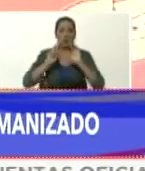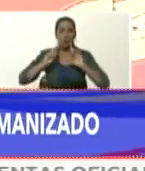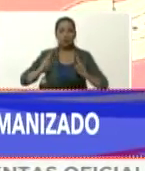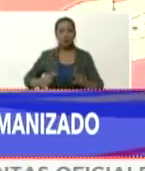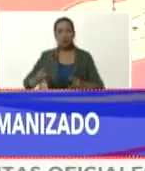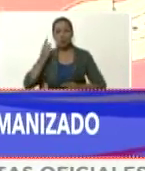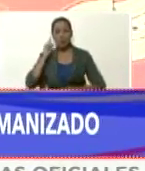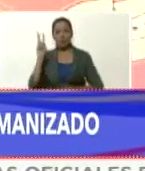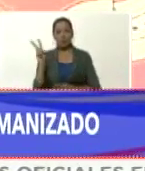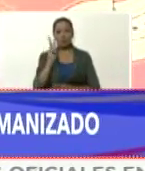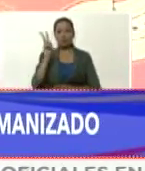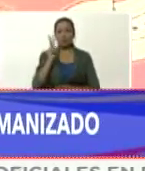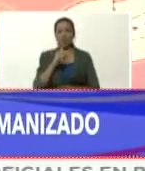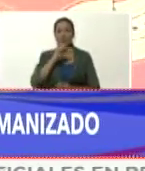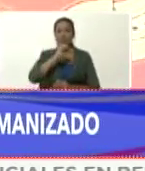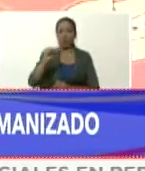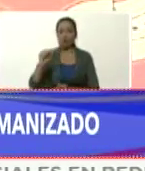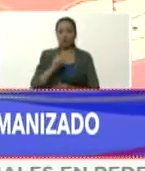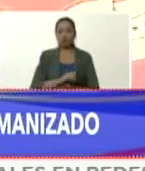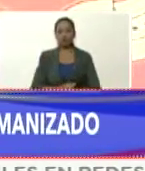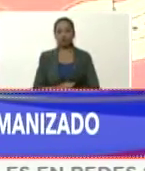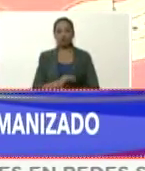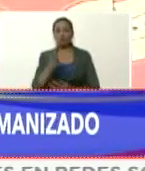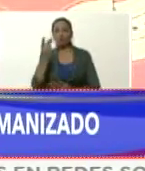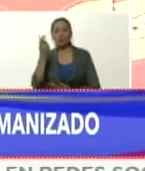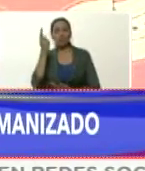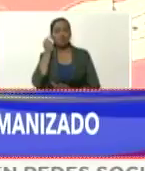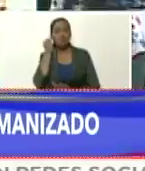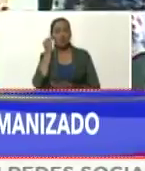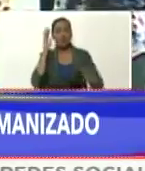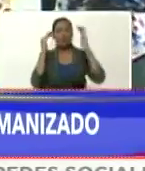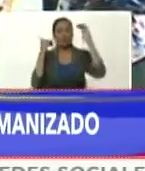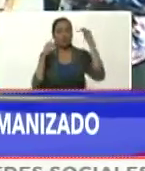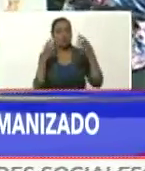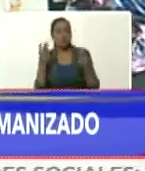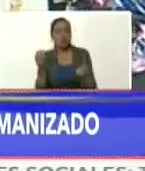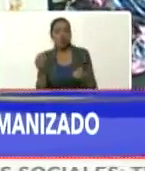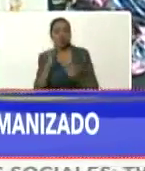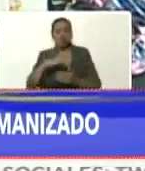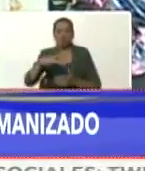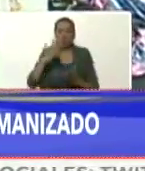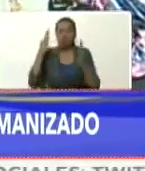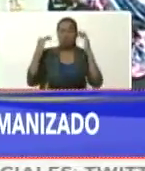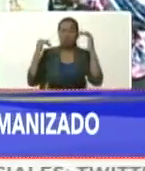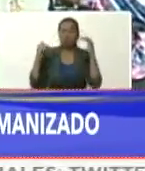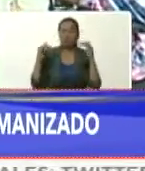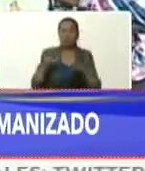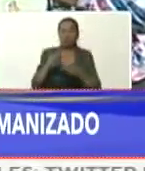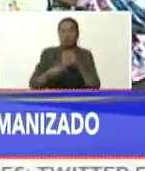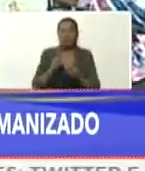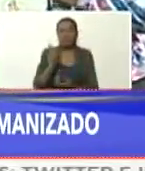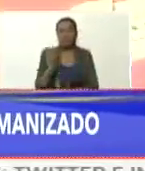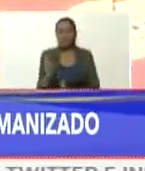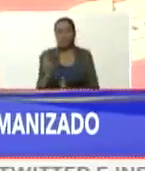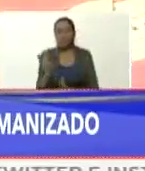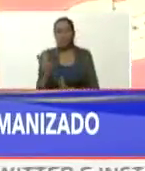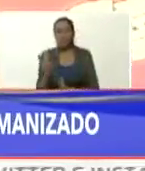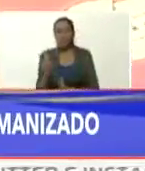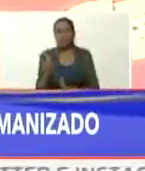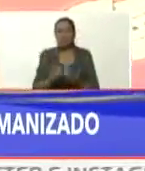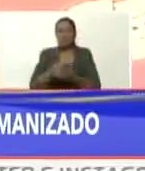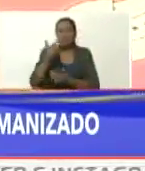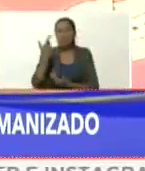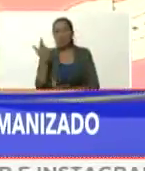venezolana. Semanal, ¿cuántas mujeres atendidas? ¿Dónde las atendieron? ¿Qué hace falta? ¿Qué más